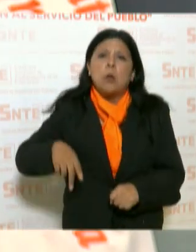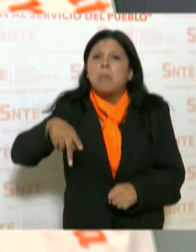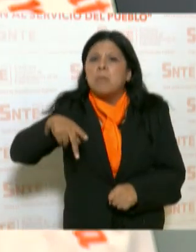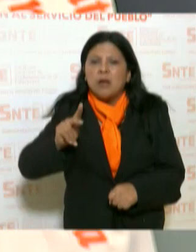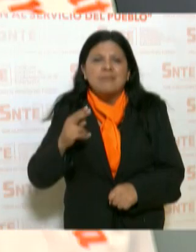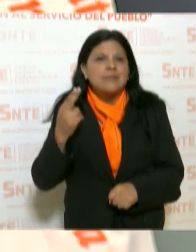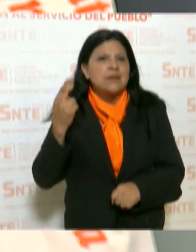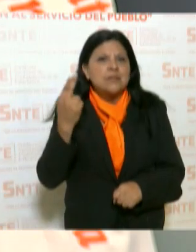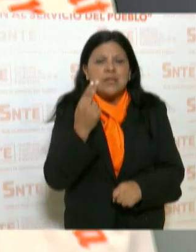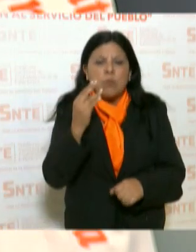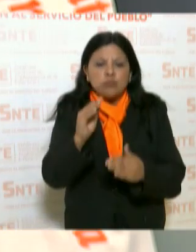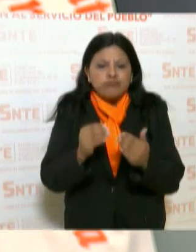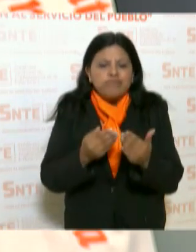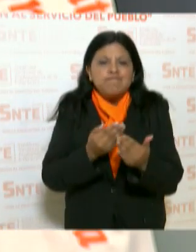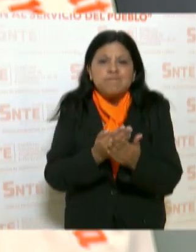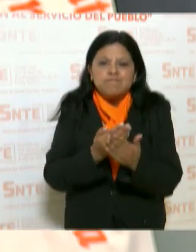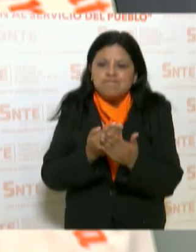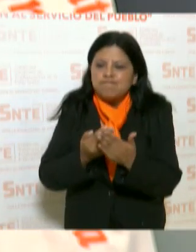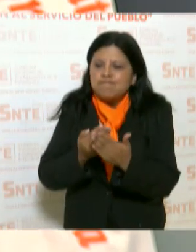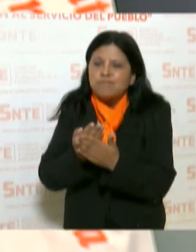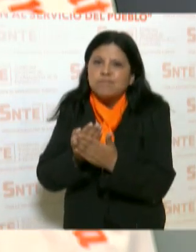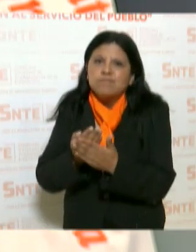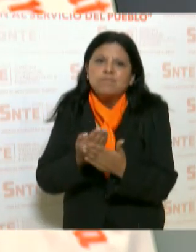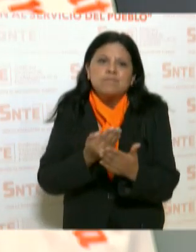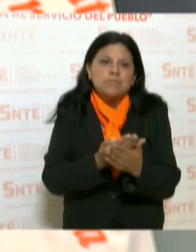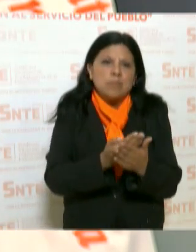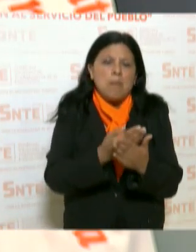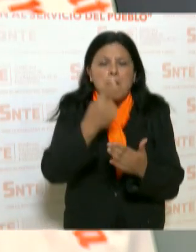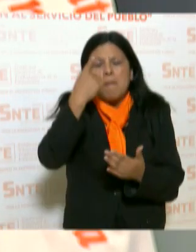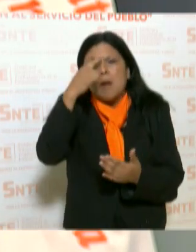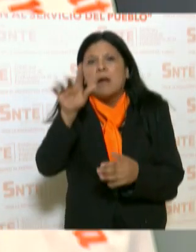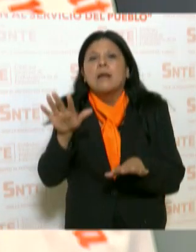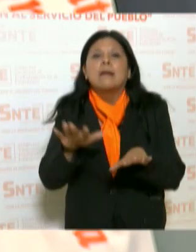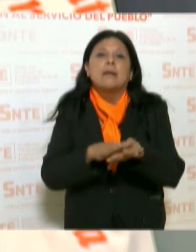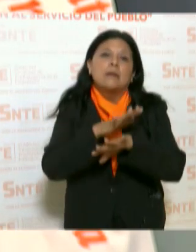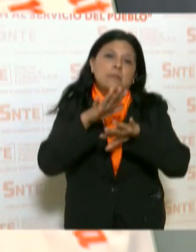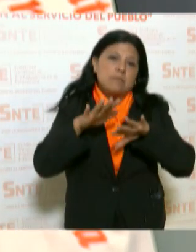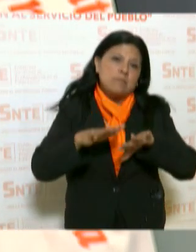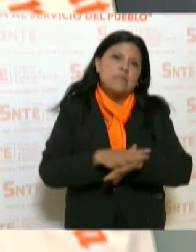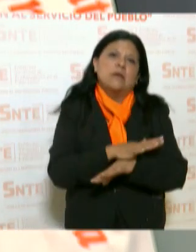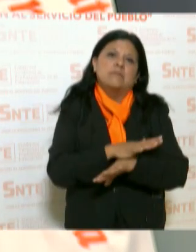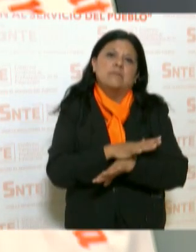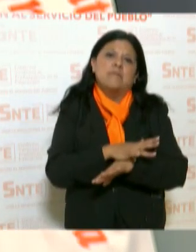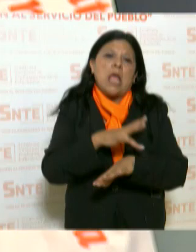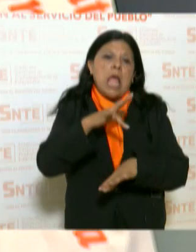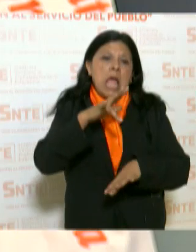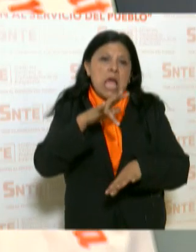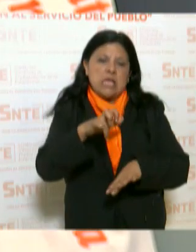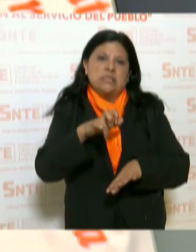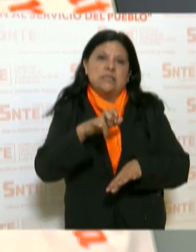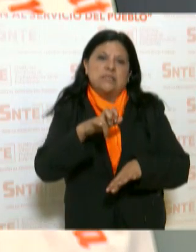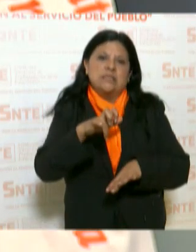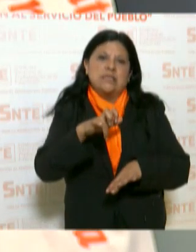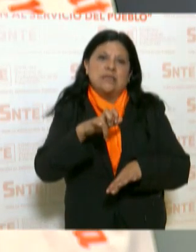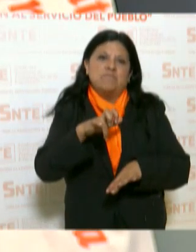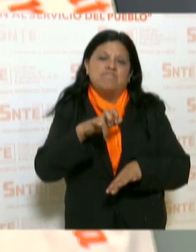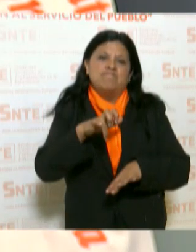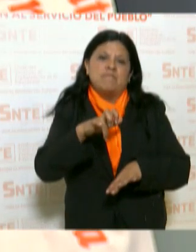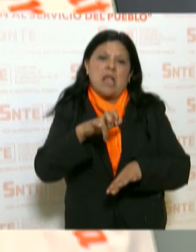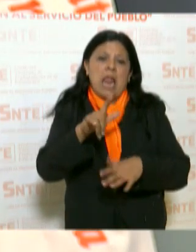aportando para revertir esta contrarreforma en lo